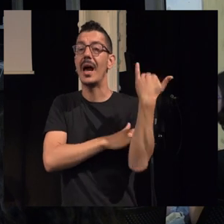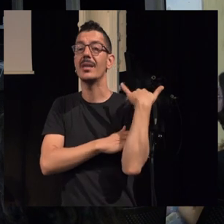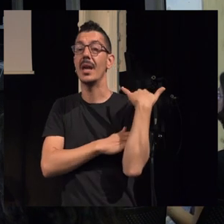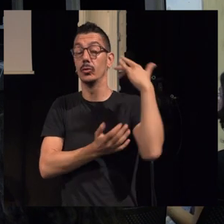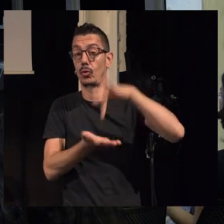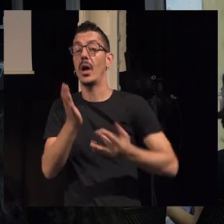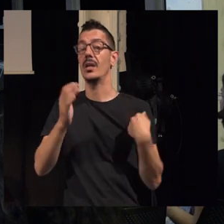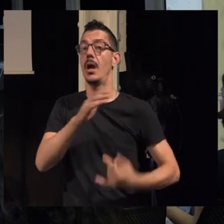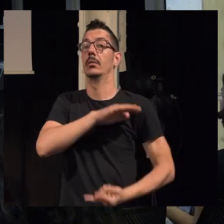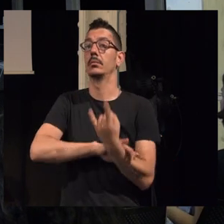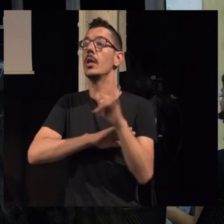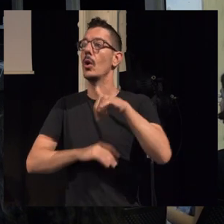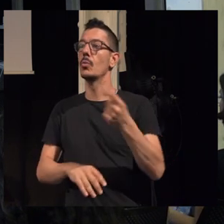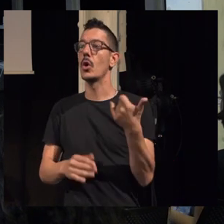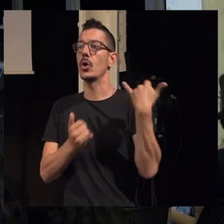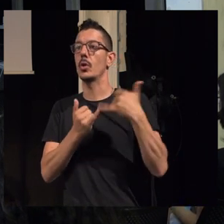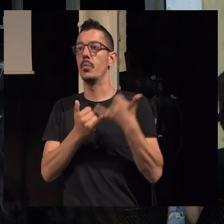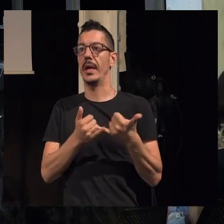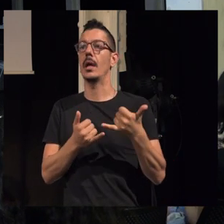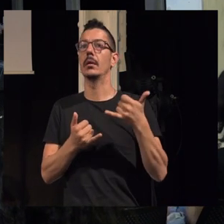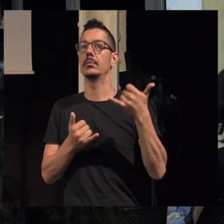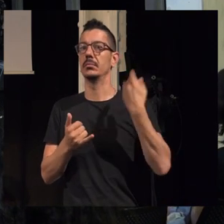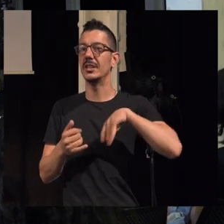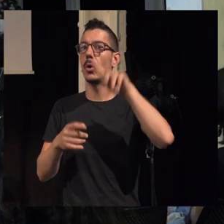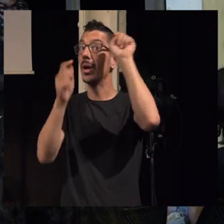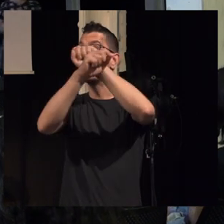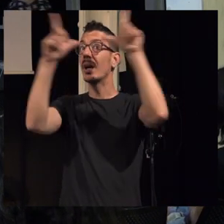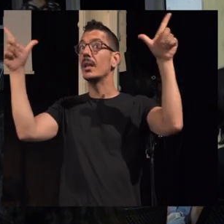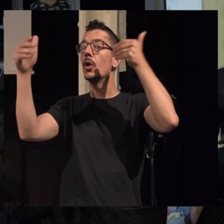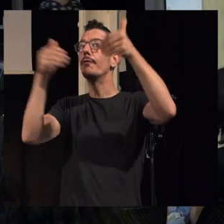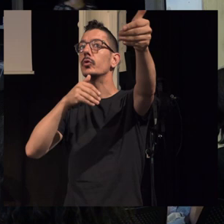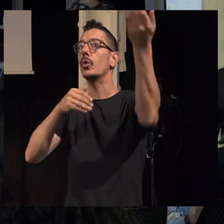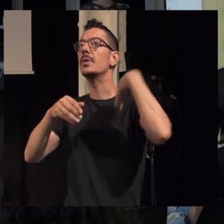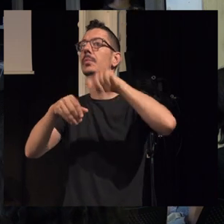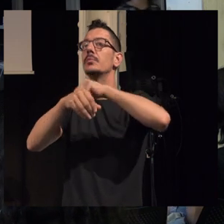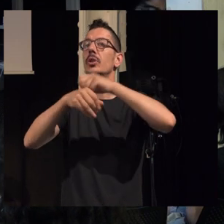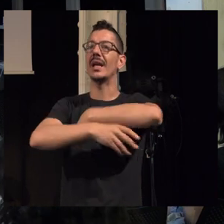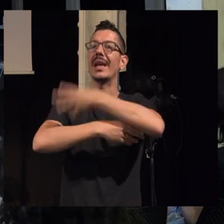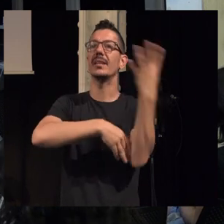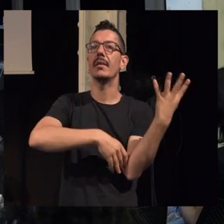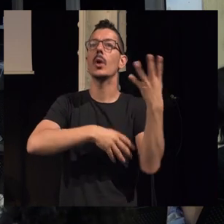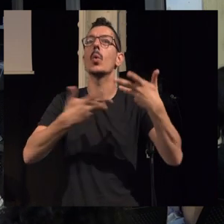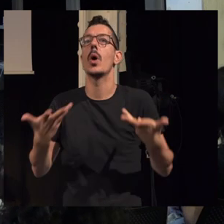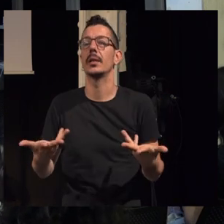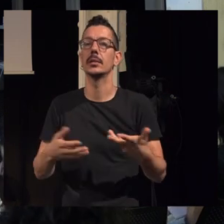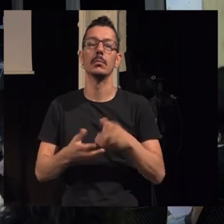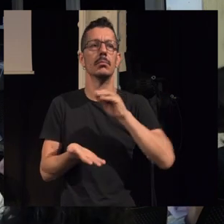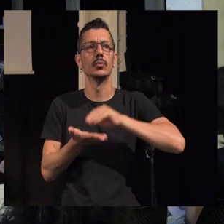hoy lo vamos a retomar, ¿cuál es el imaginario que tenemos de futuro de estas políticas LGTBI, ¿no? Que muchas